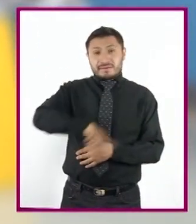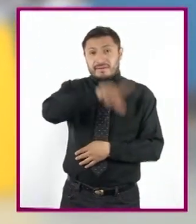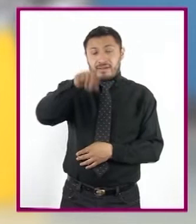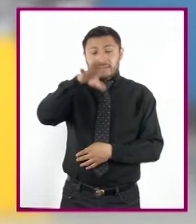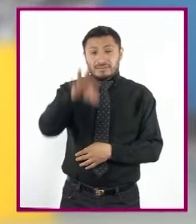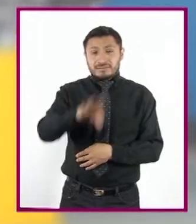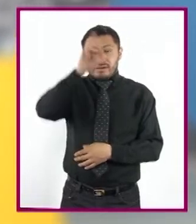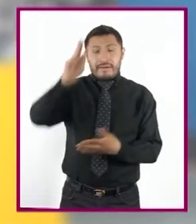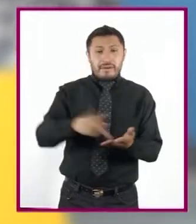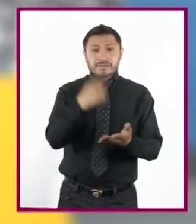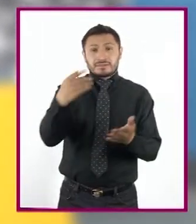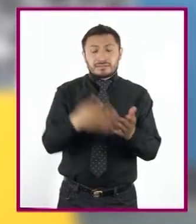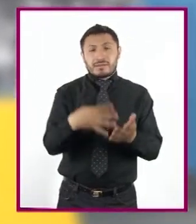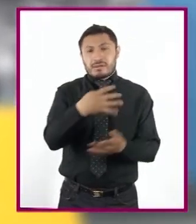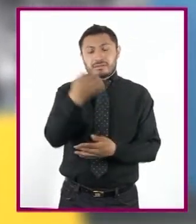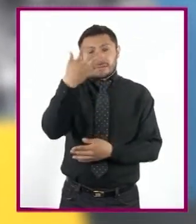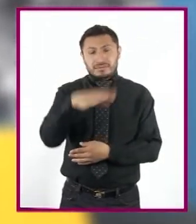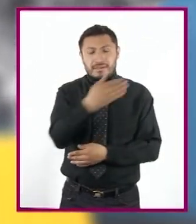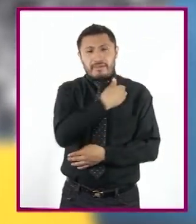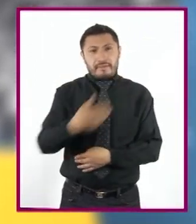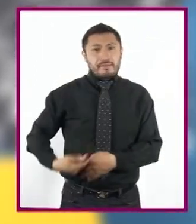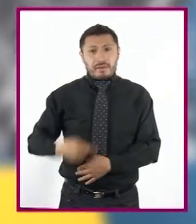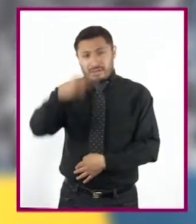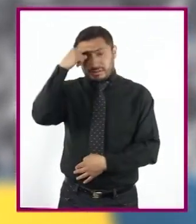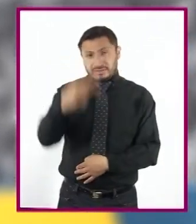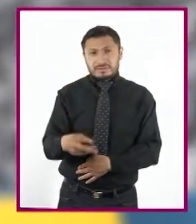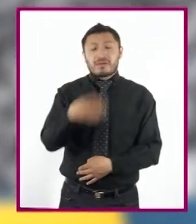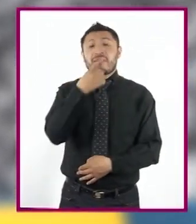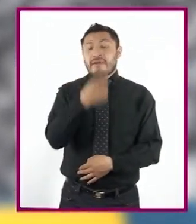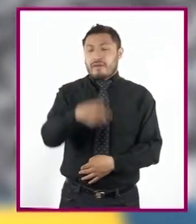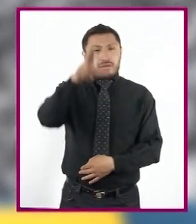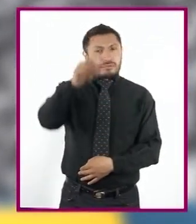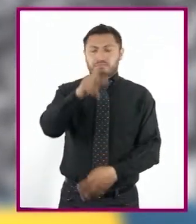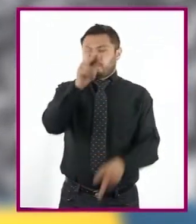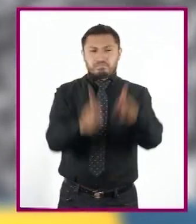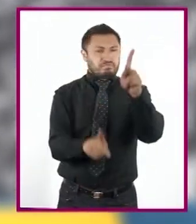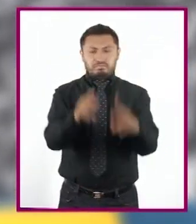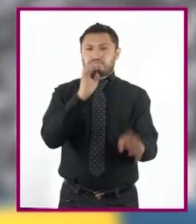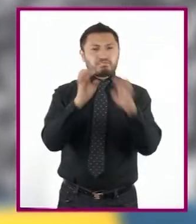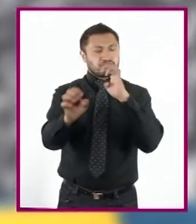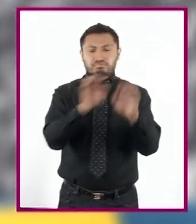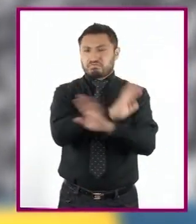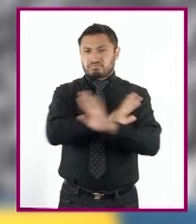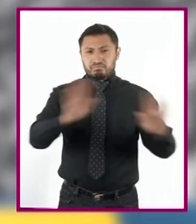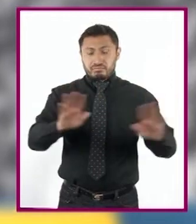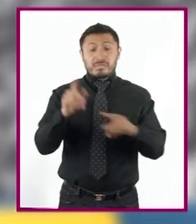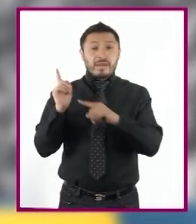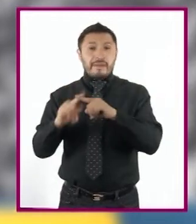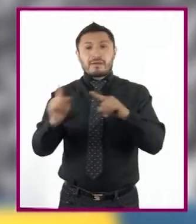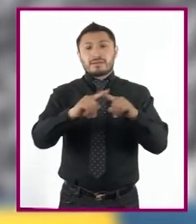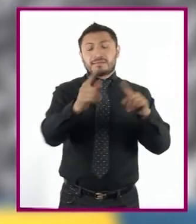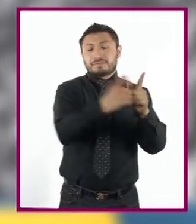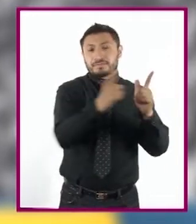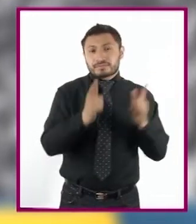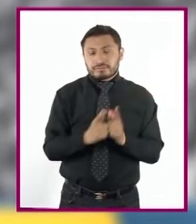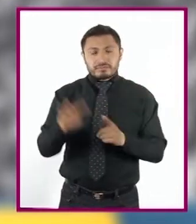en 1910 como presidente de México, se negó a hablar de esta entrevista, pues diferentes grupos políticos de aquella época